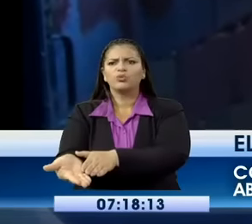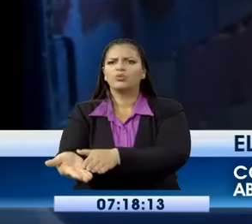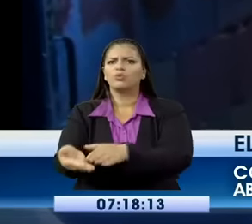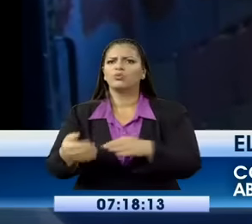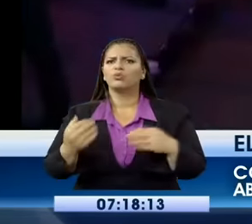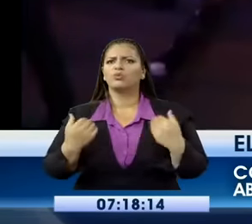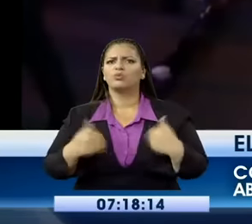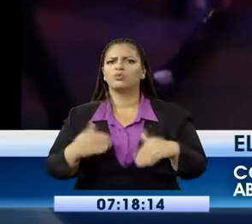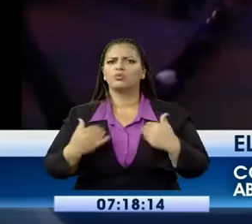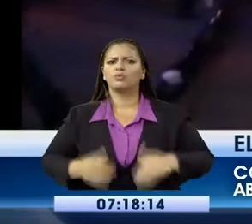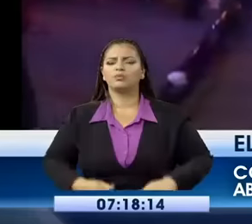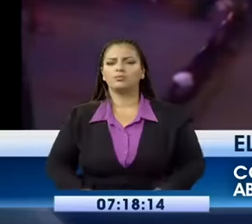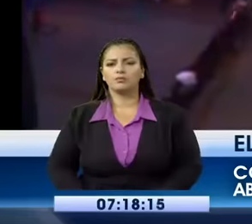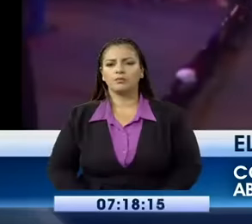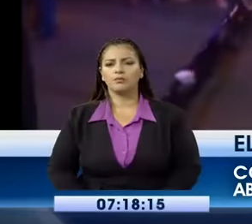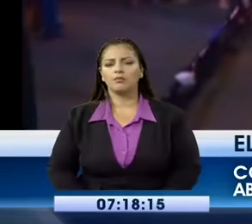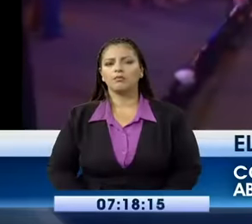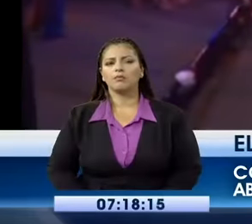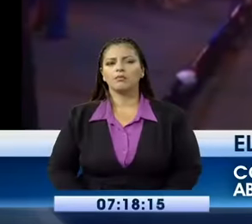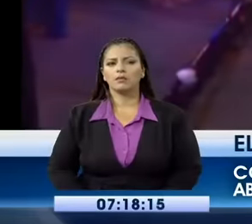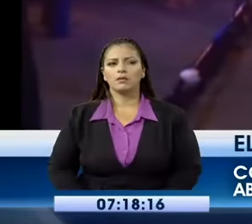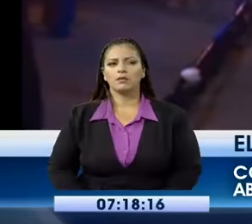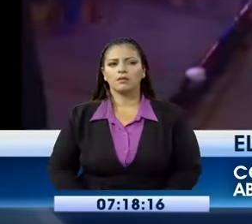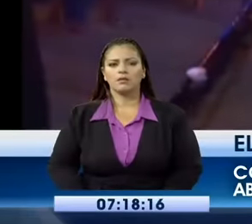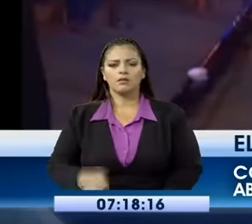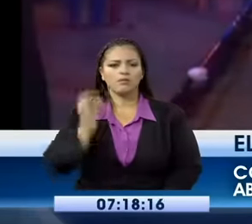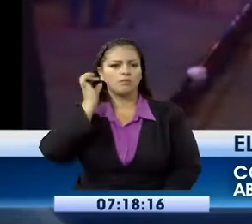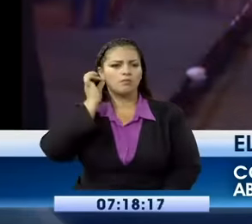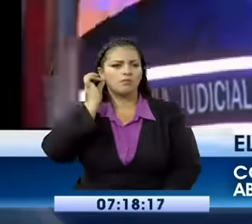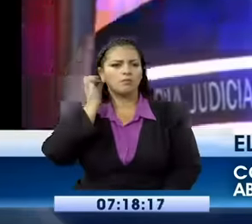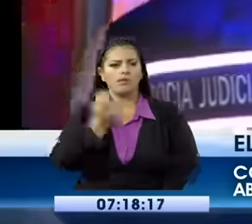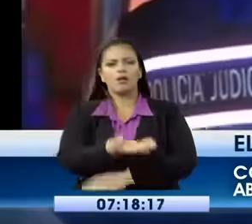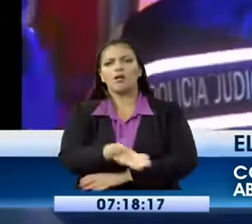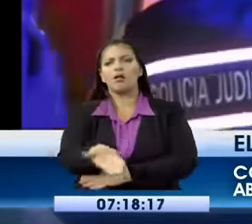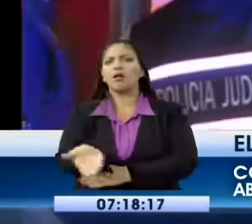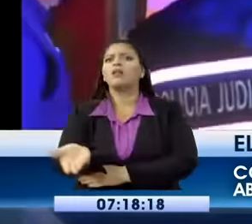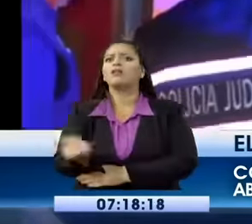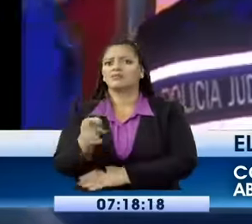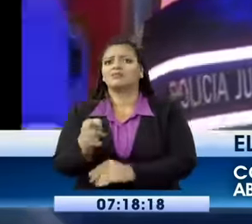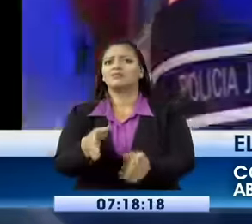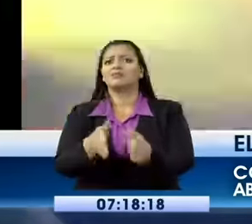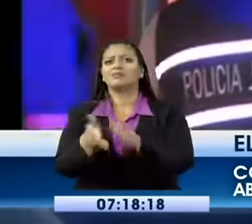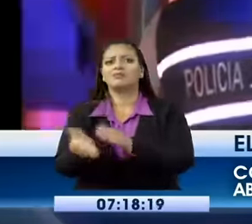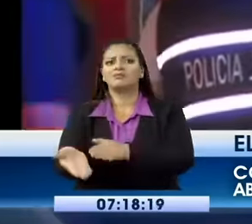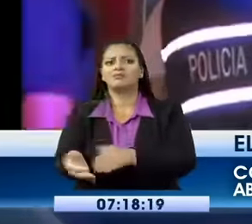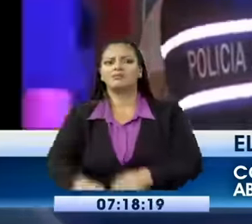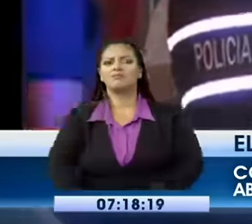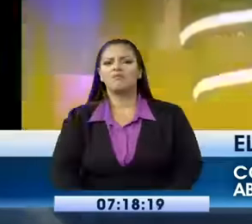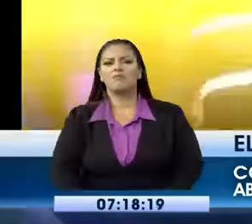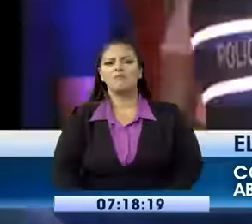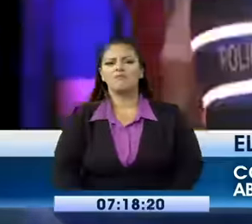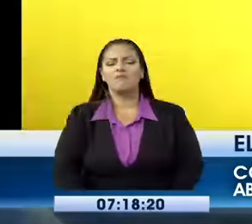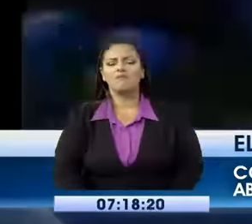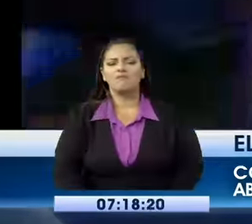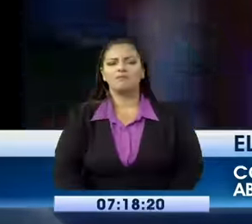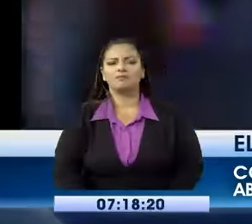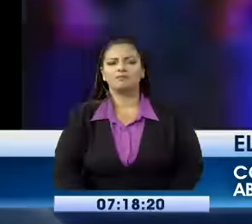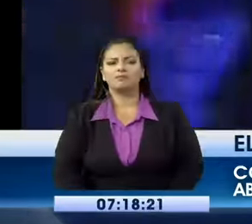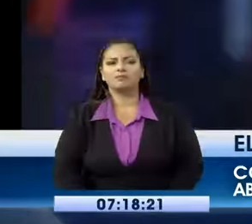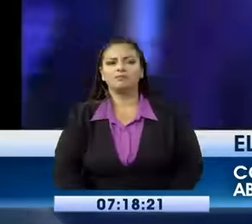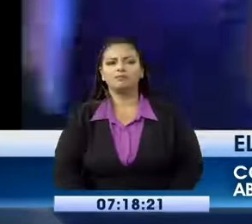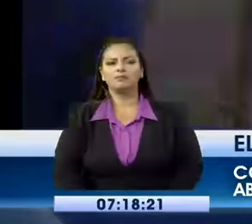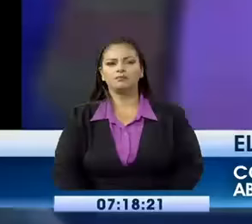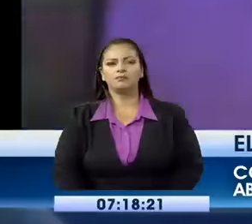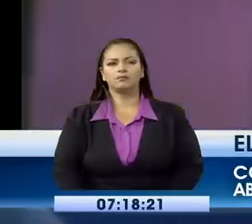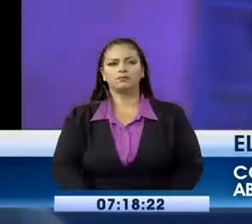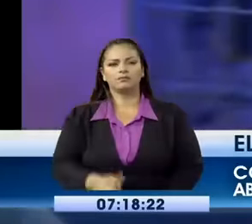mujer Aparentemente en situación de indigencia el hallazgo fue realizado Aproximadamente a